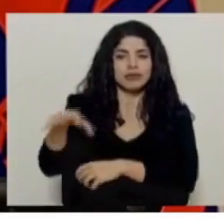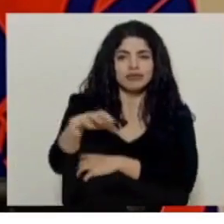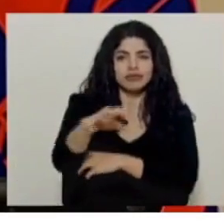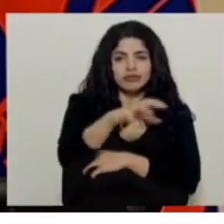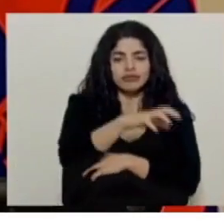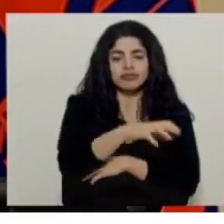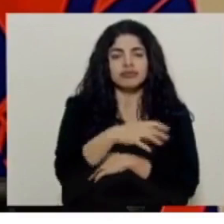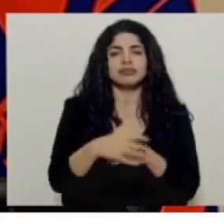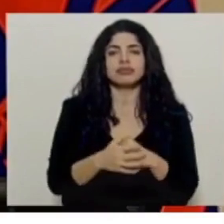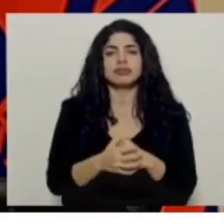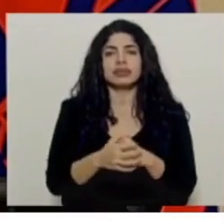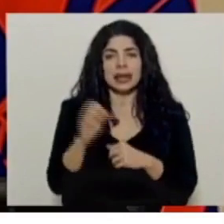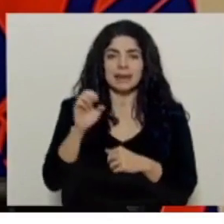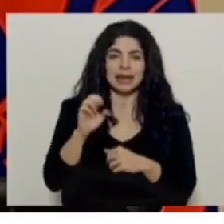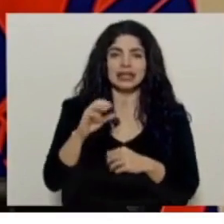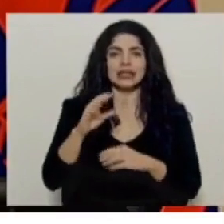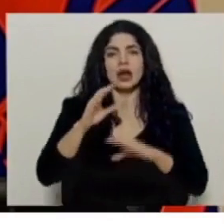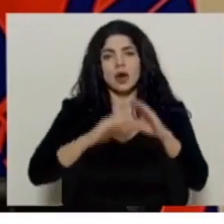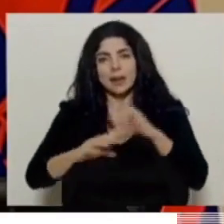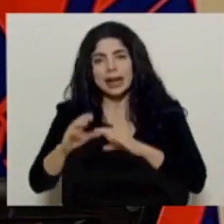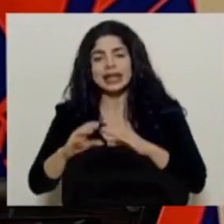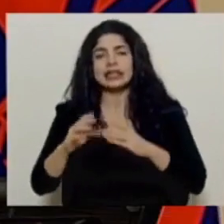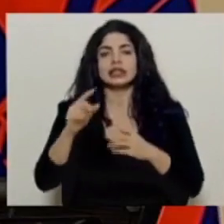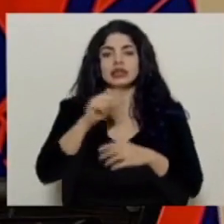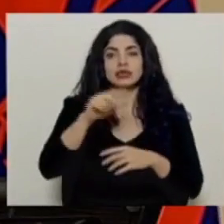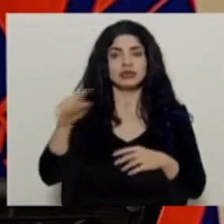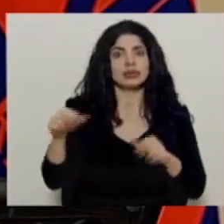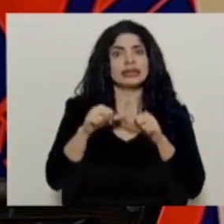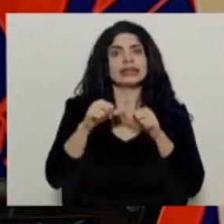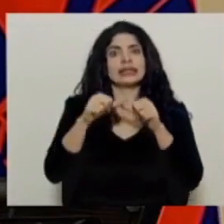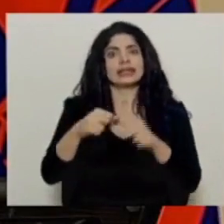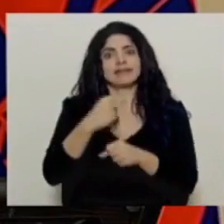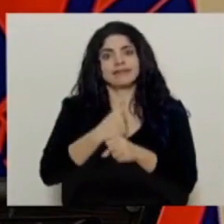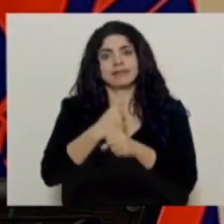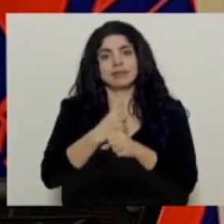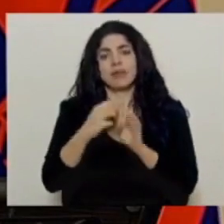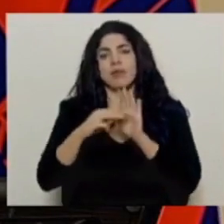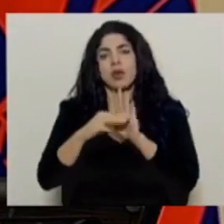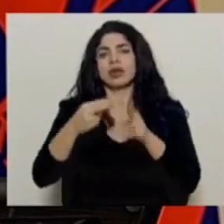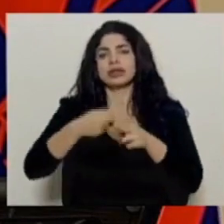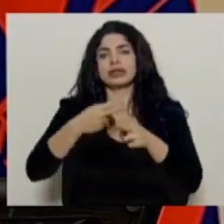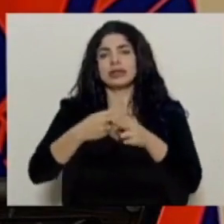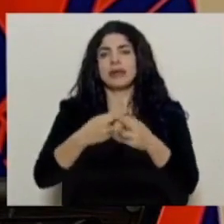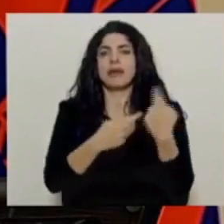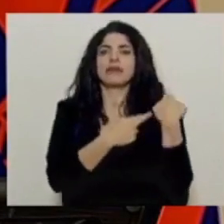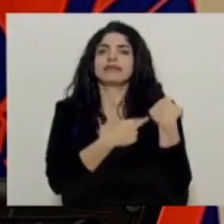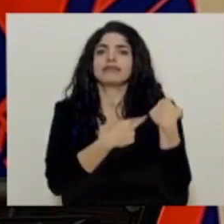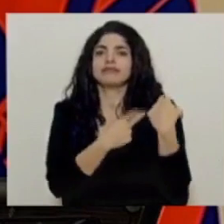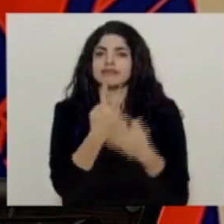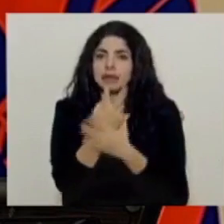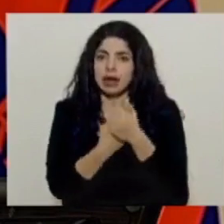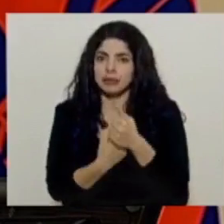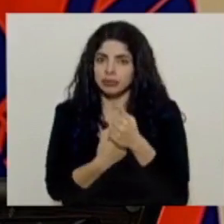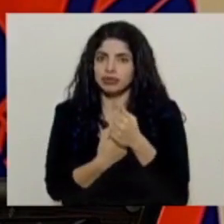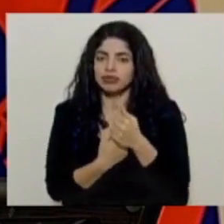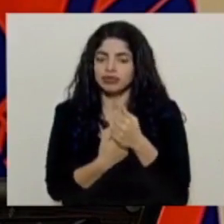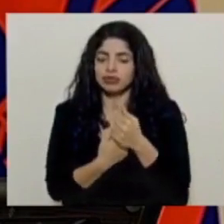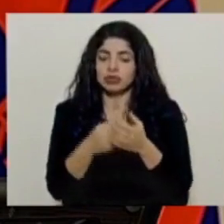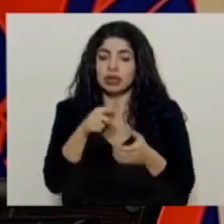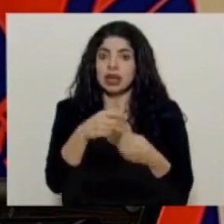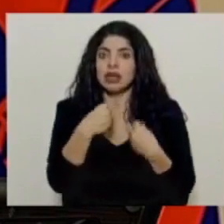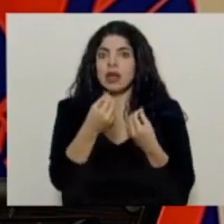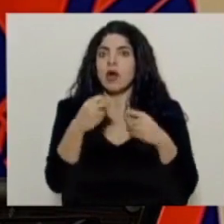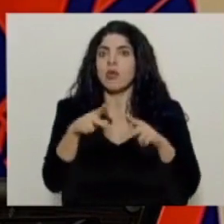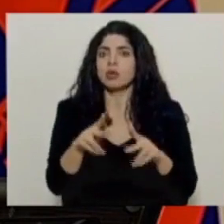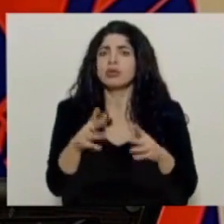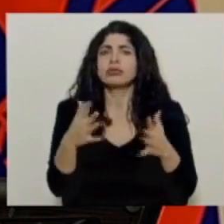el comercio, siguen trabajando en el modelo de responsabilidad compartida que nos ha permitido que aproximadamente entre